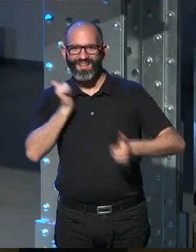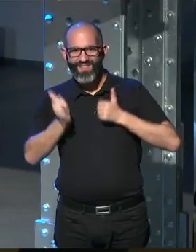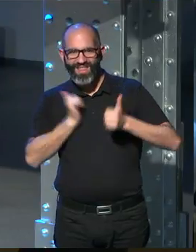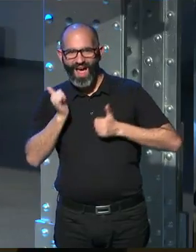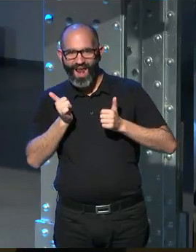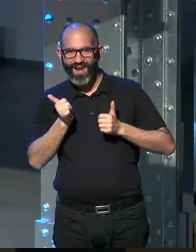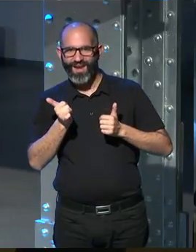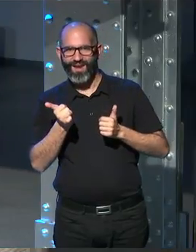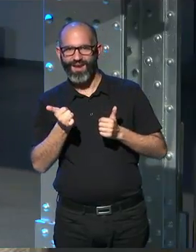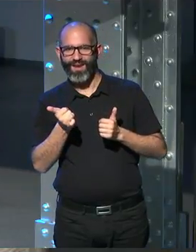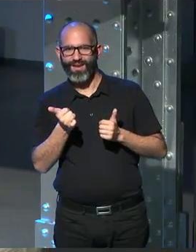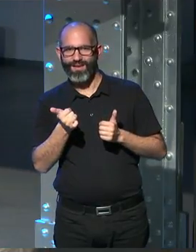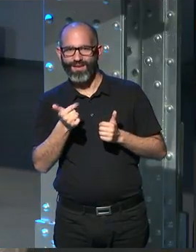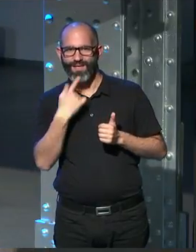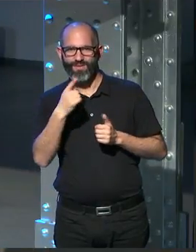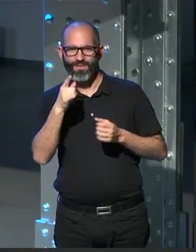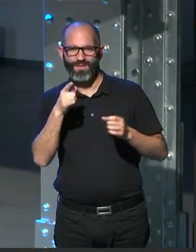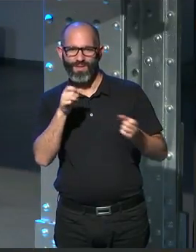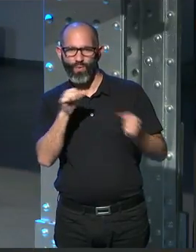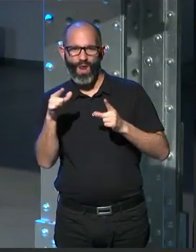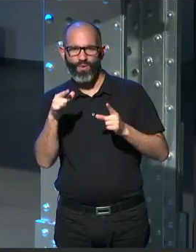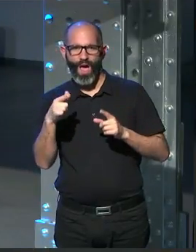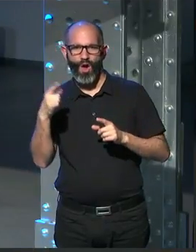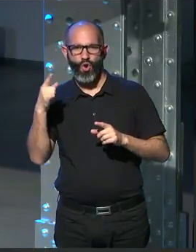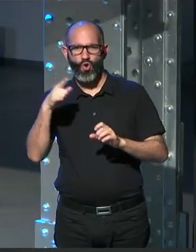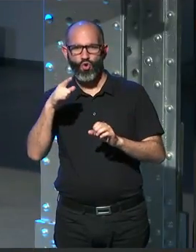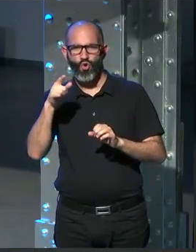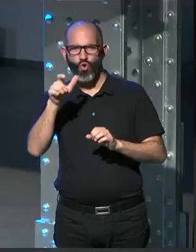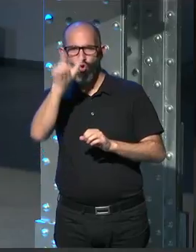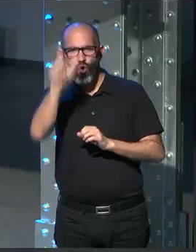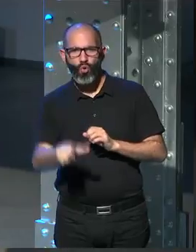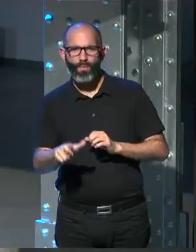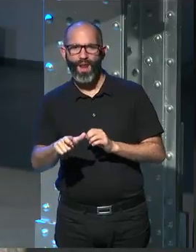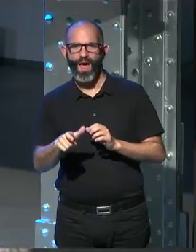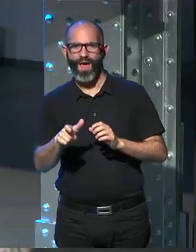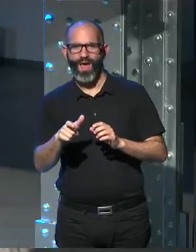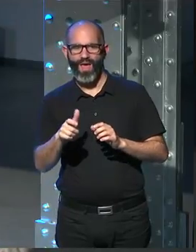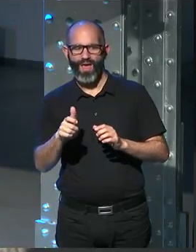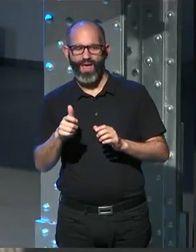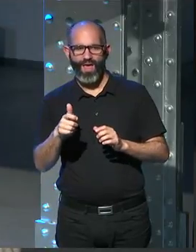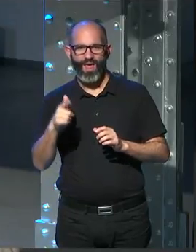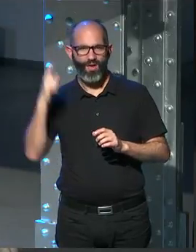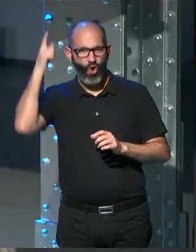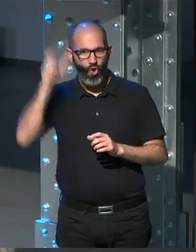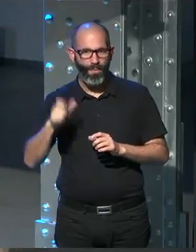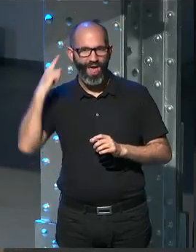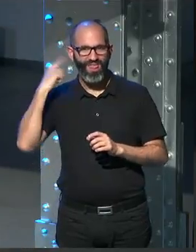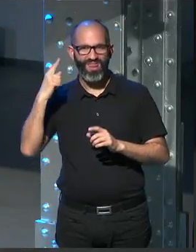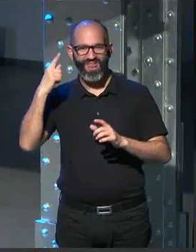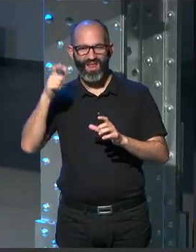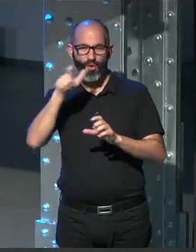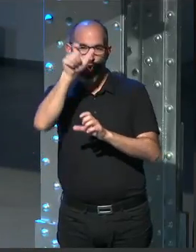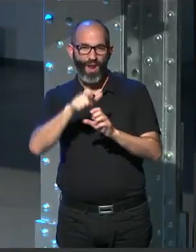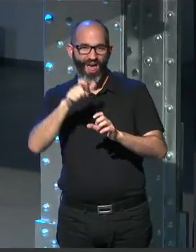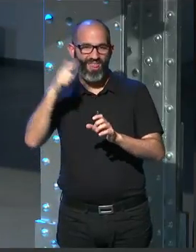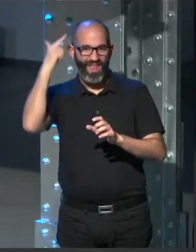una columna cerebral, que el objetivo final, el objetivo de los 10 años es reproducir artificialmente una columna